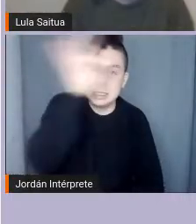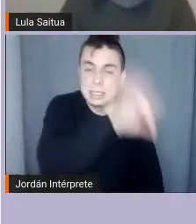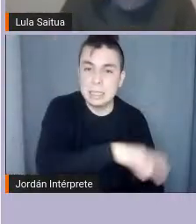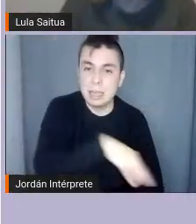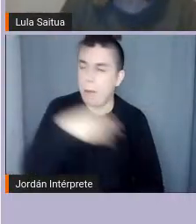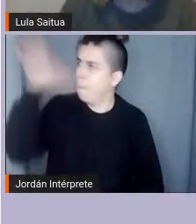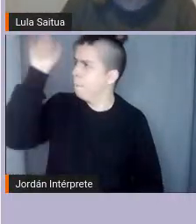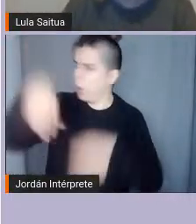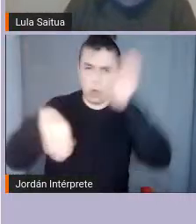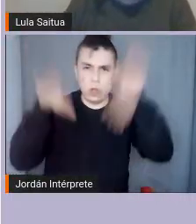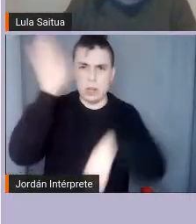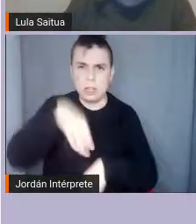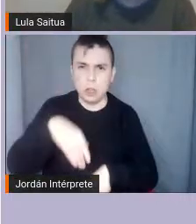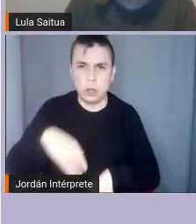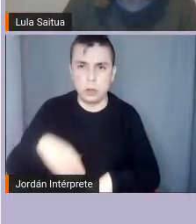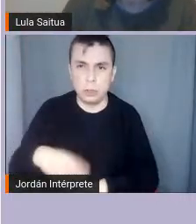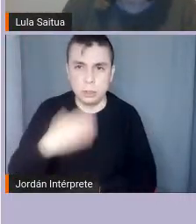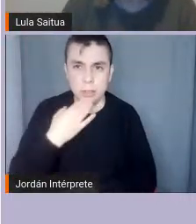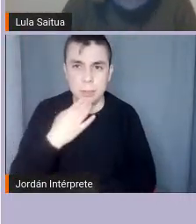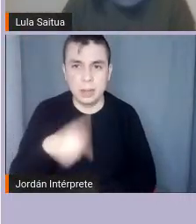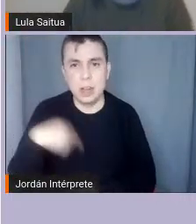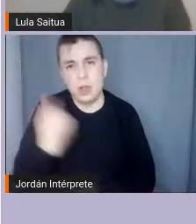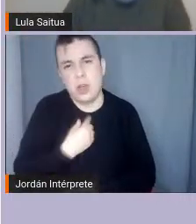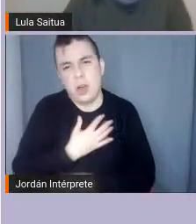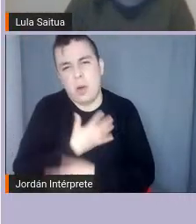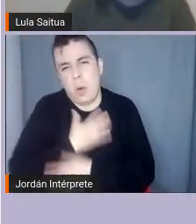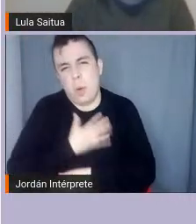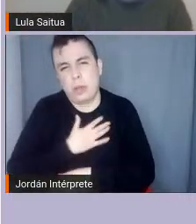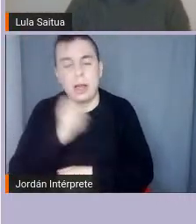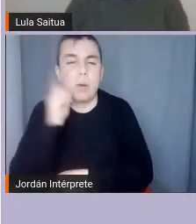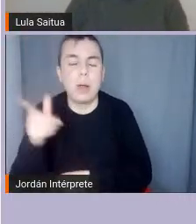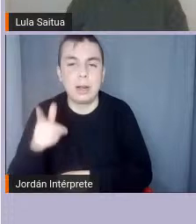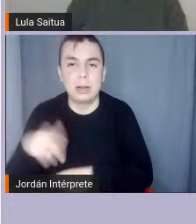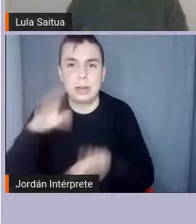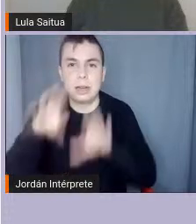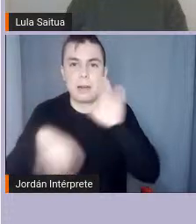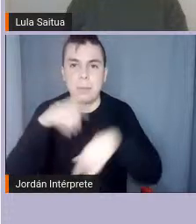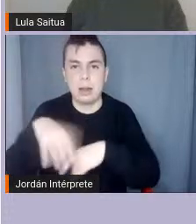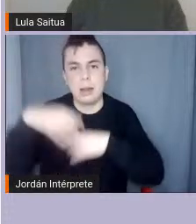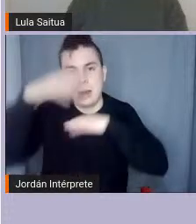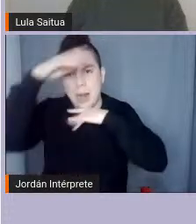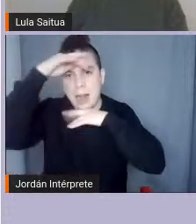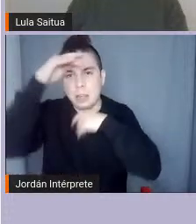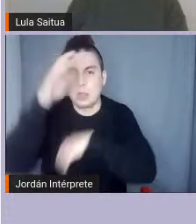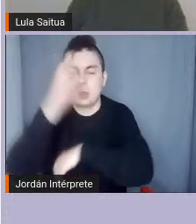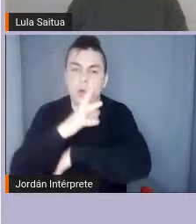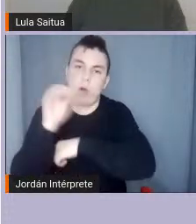Y sobre todo, el animal que tanto nos gusta a nosotros, los gatos.